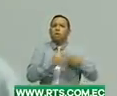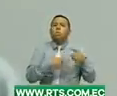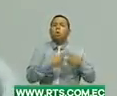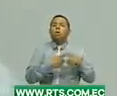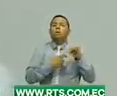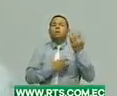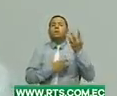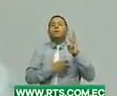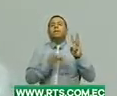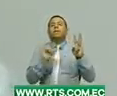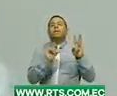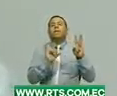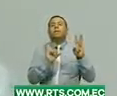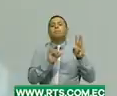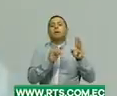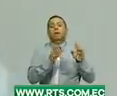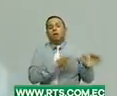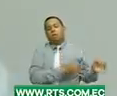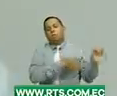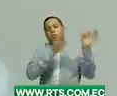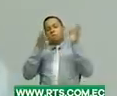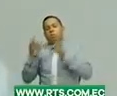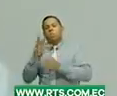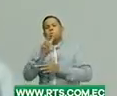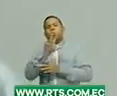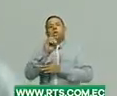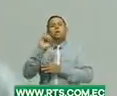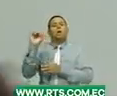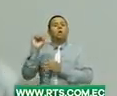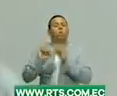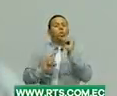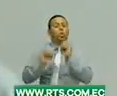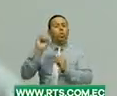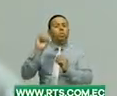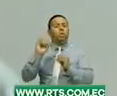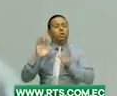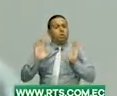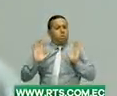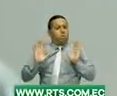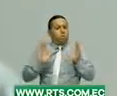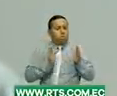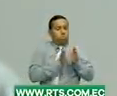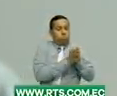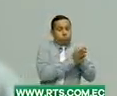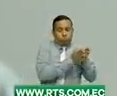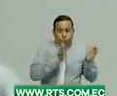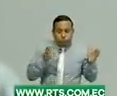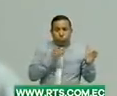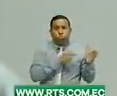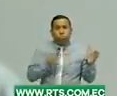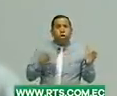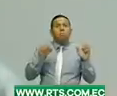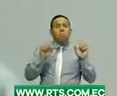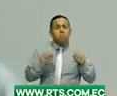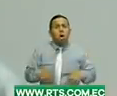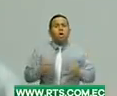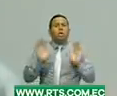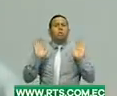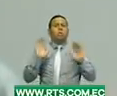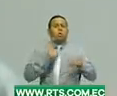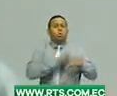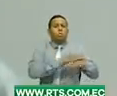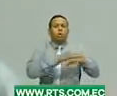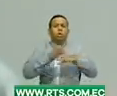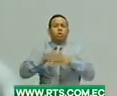y recupera el 30 de octubre. Y ahí, entre este periodo, se produjo la convocatoria, la inscripción de